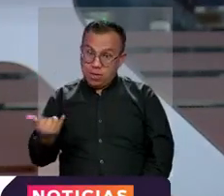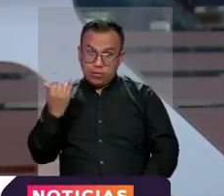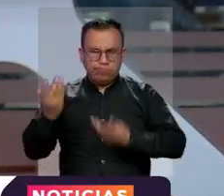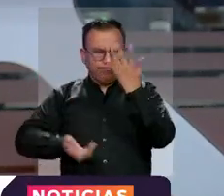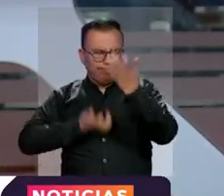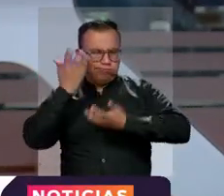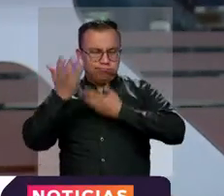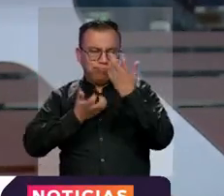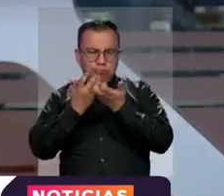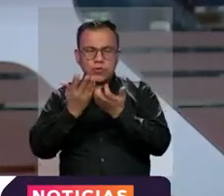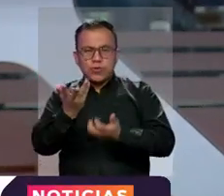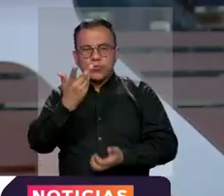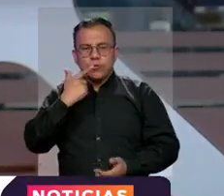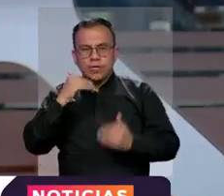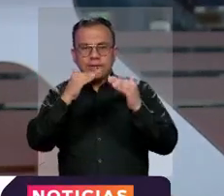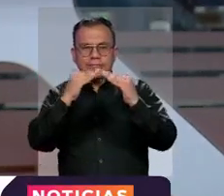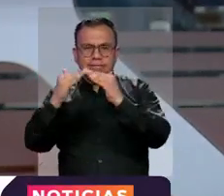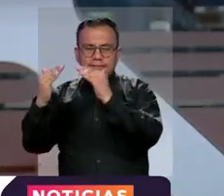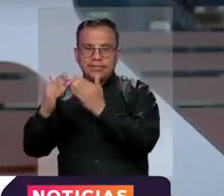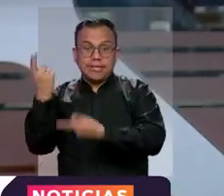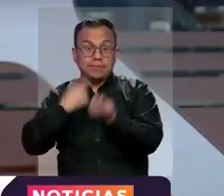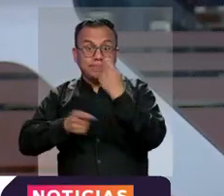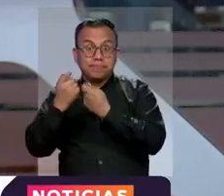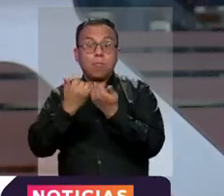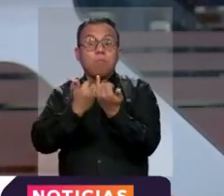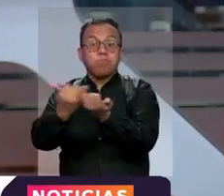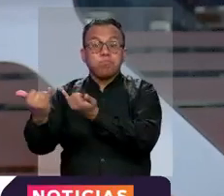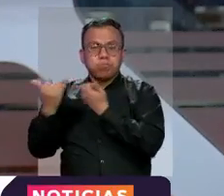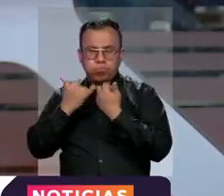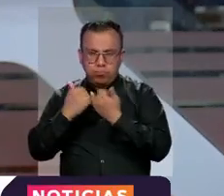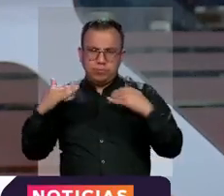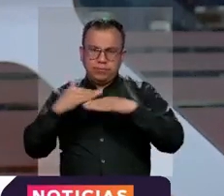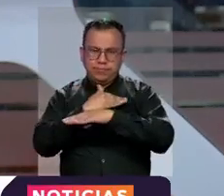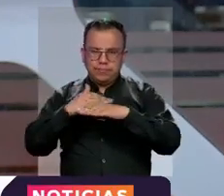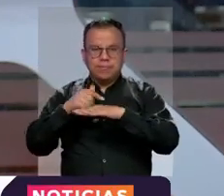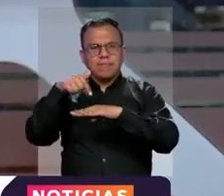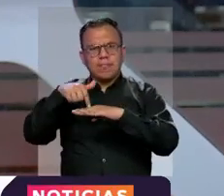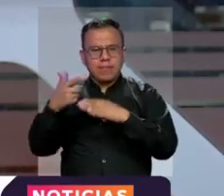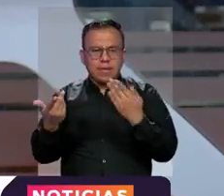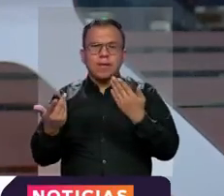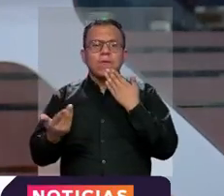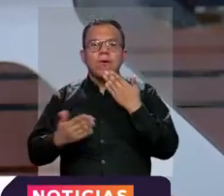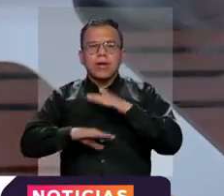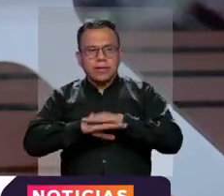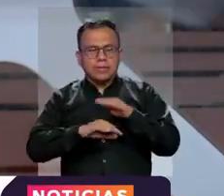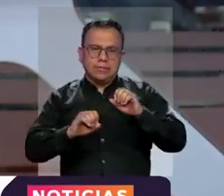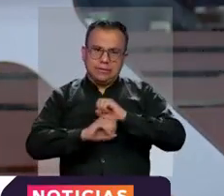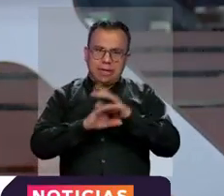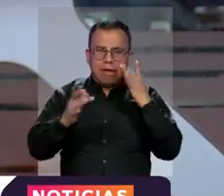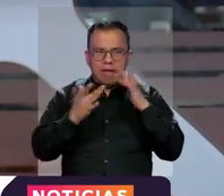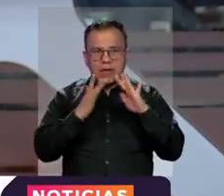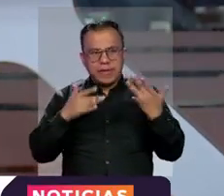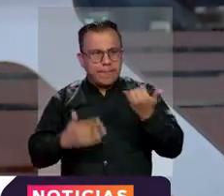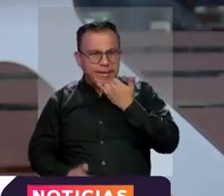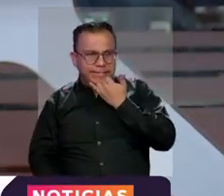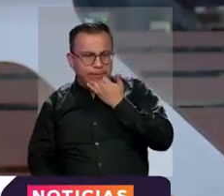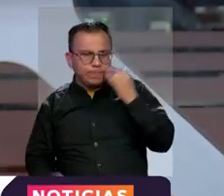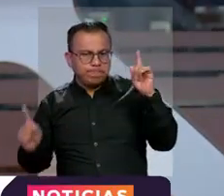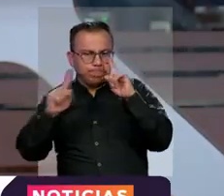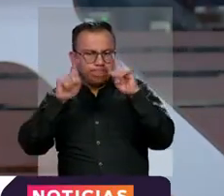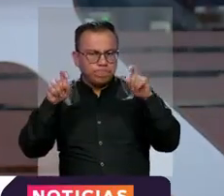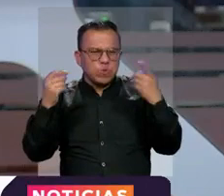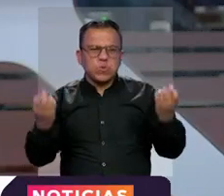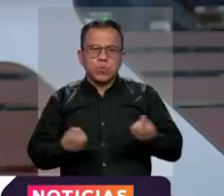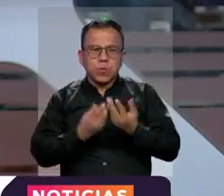llamas consumieron 5 casetas comerciales que estaban ubicadas sobre la acera. Alejandro Rincón, muy buenas tardes. ¿Qué fue lo que pasó y